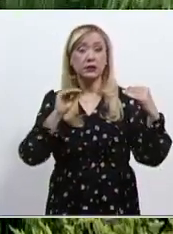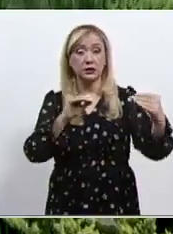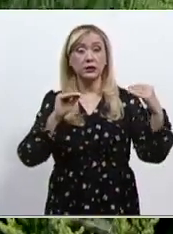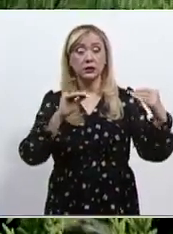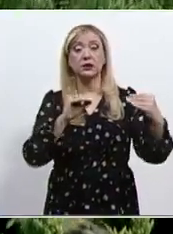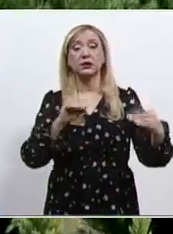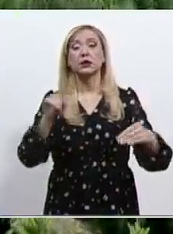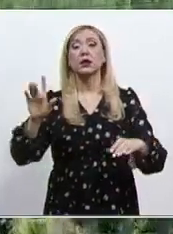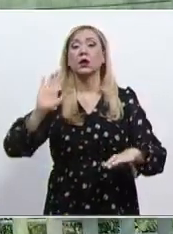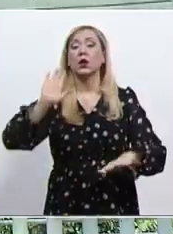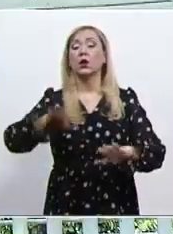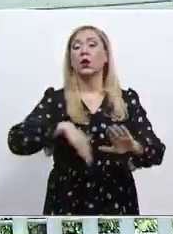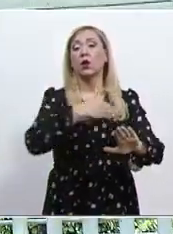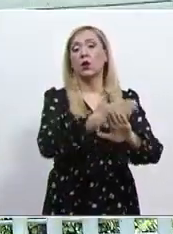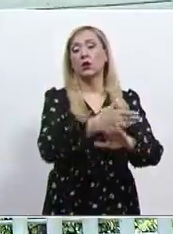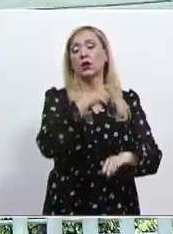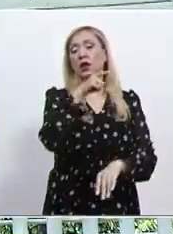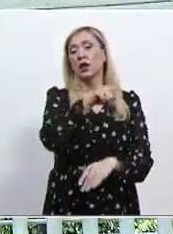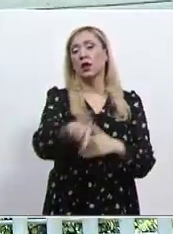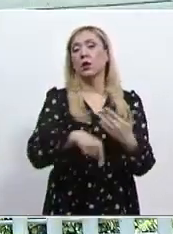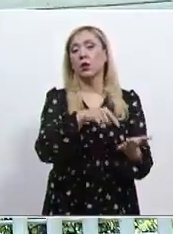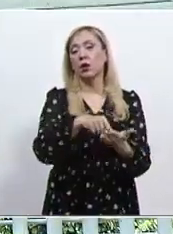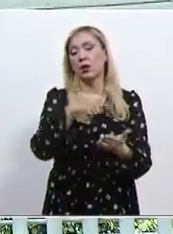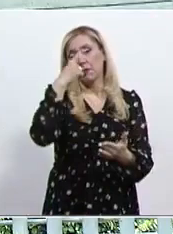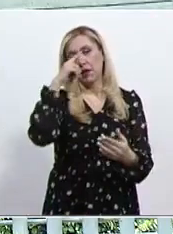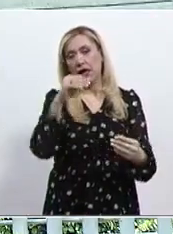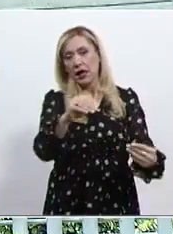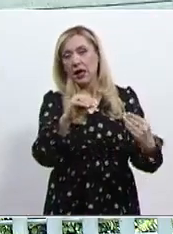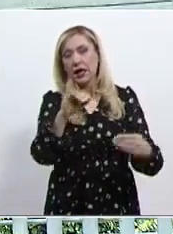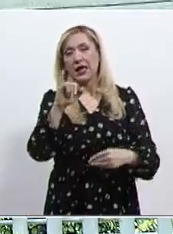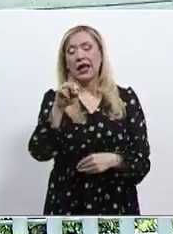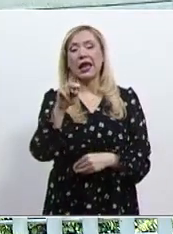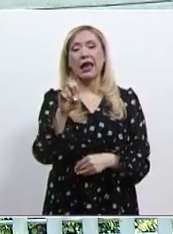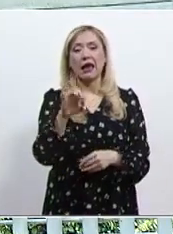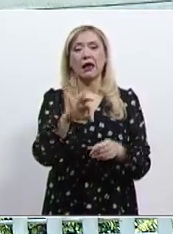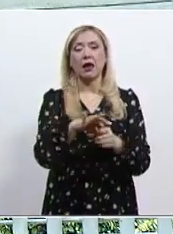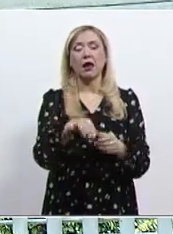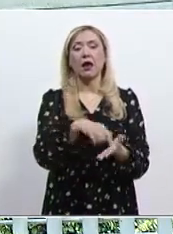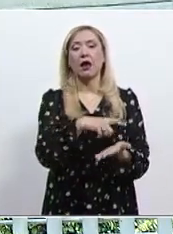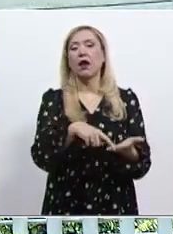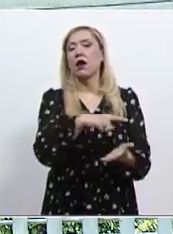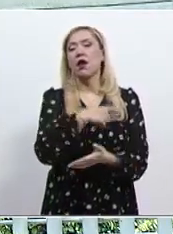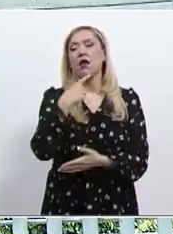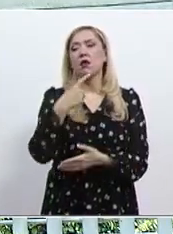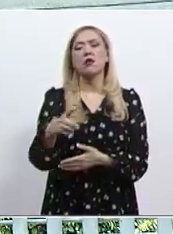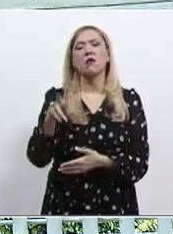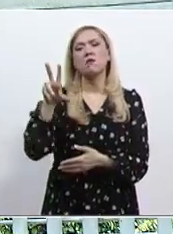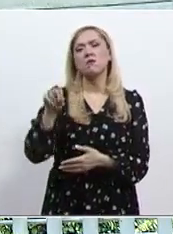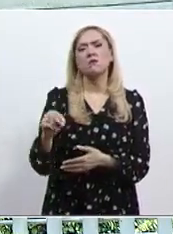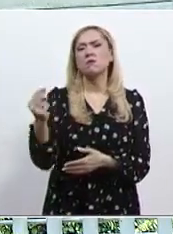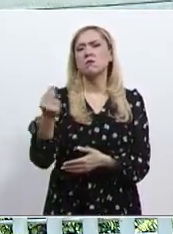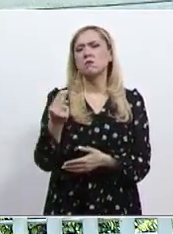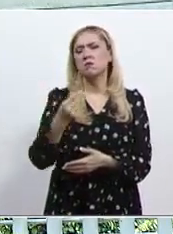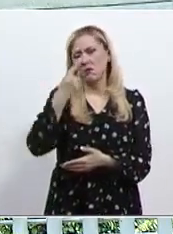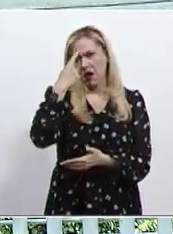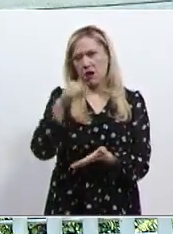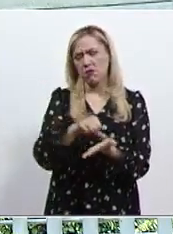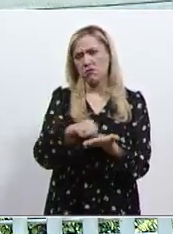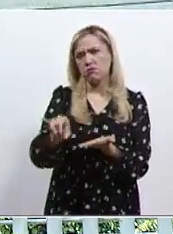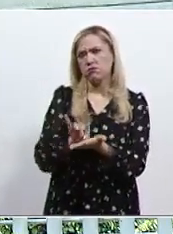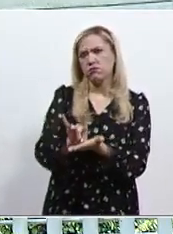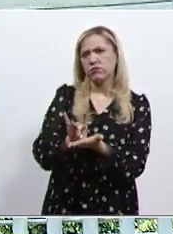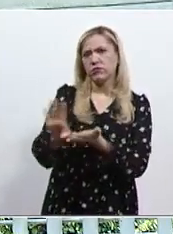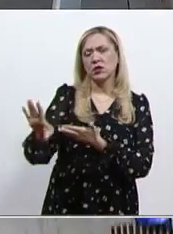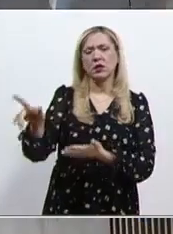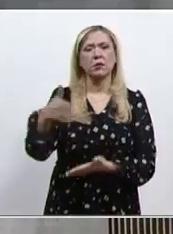en contra de la resolución de la unidad técnica de lo contencioso del INE que descartó iniciar el procedimiento de remoción de la consejera presidenta